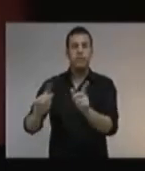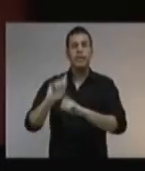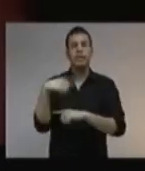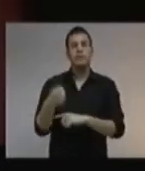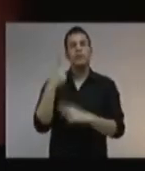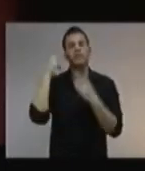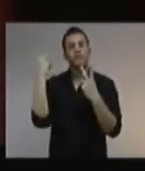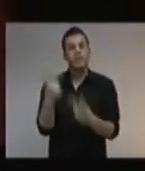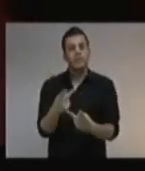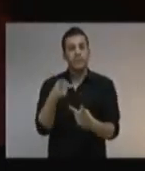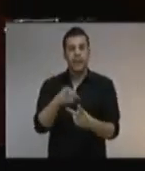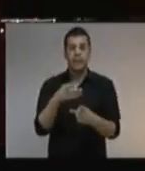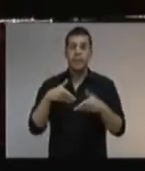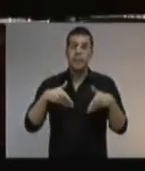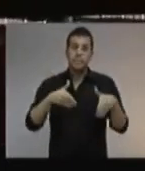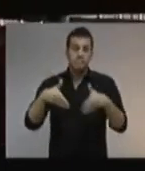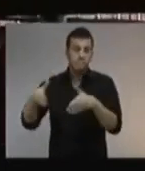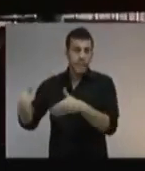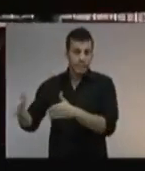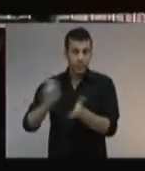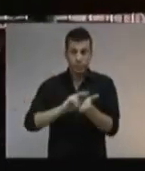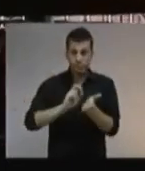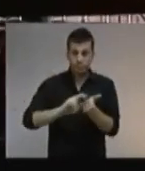gran visita por medio de estos pasillos ya